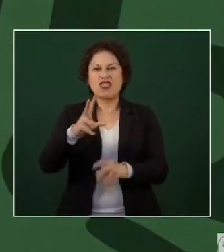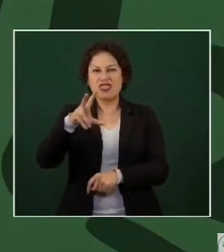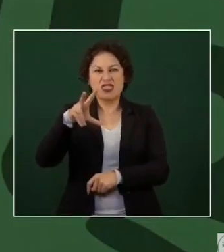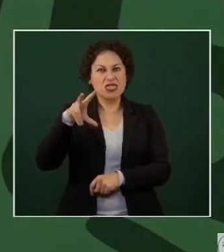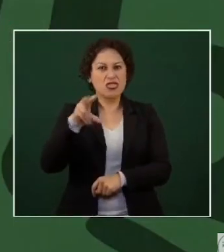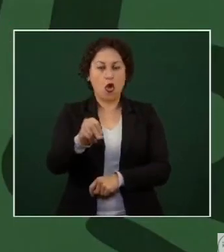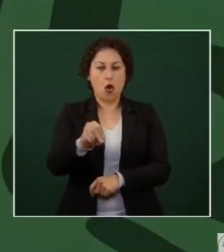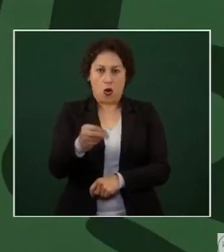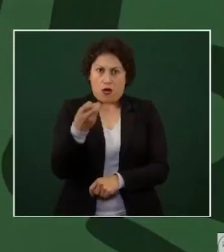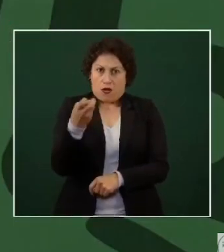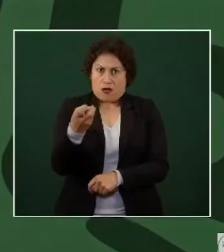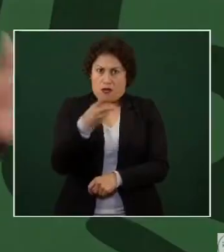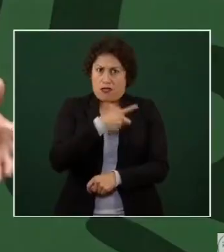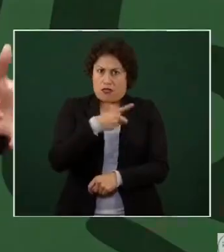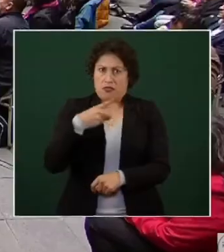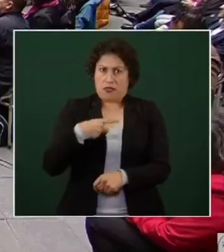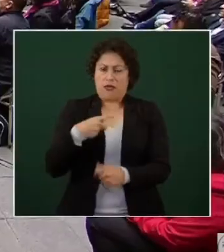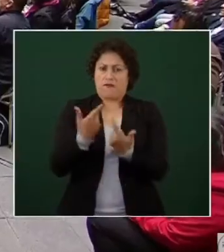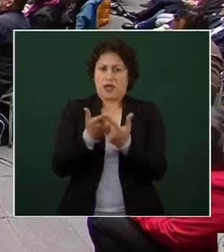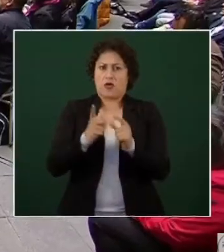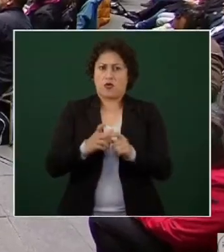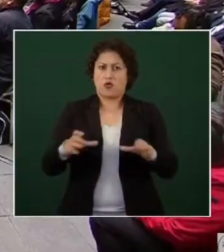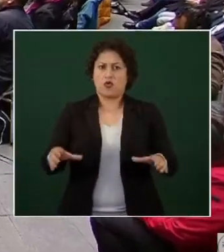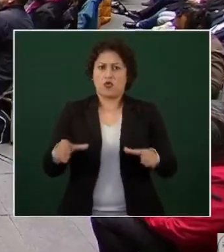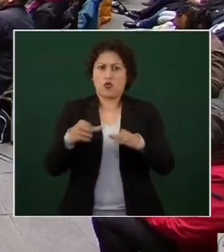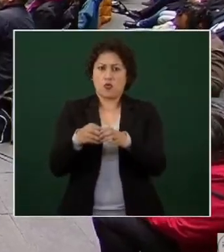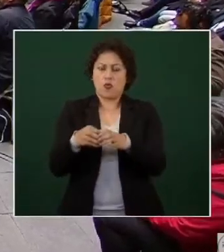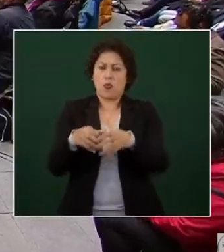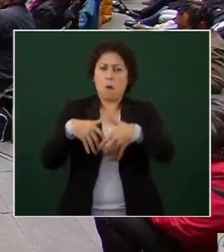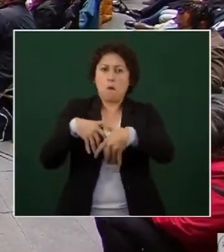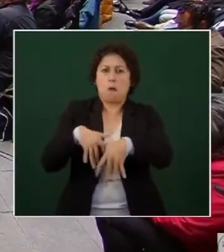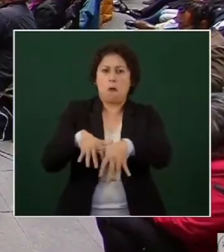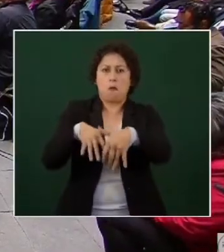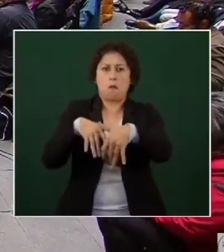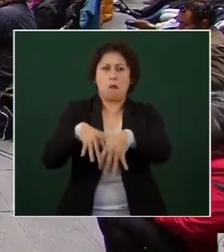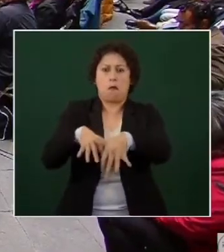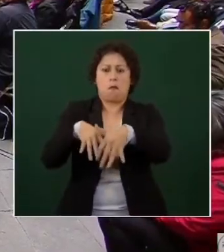lucha que da resultados?